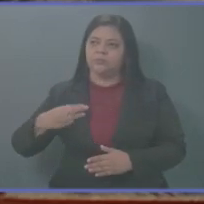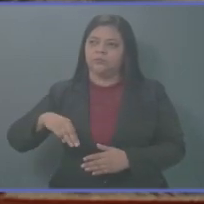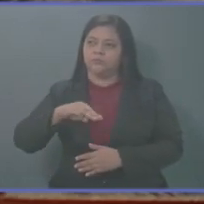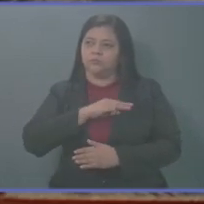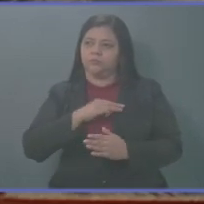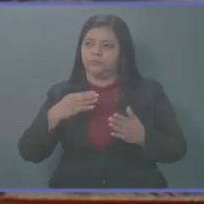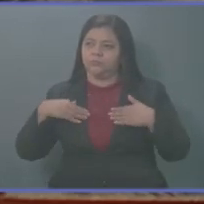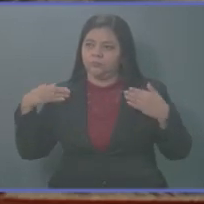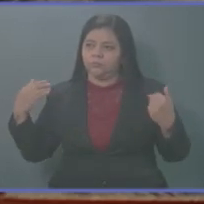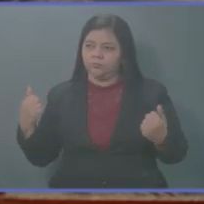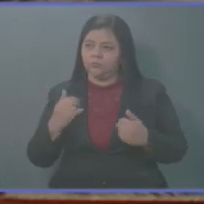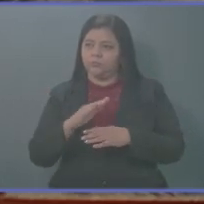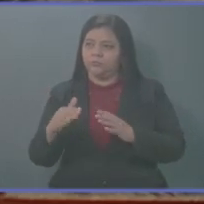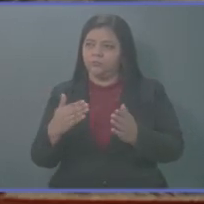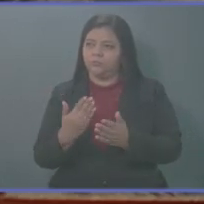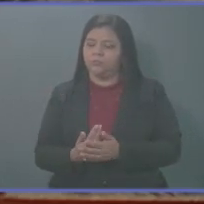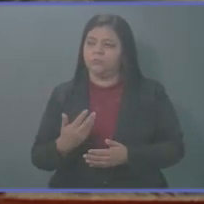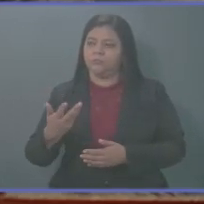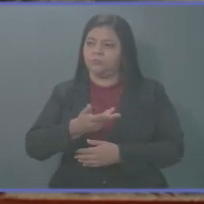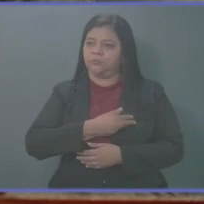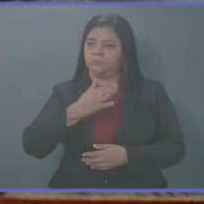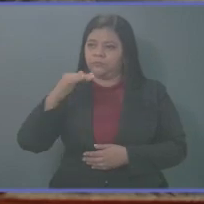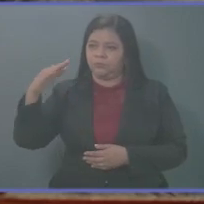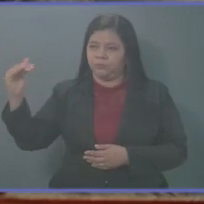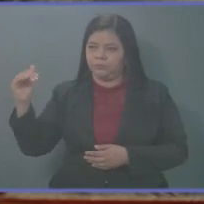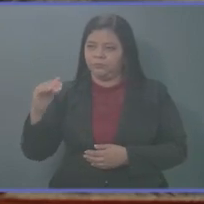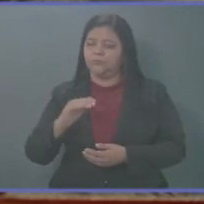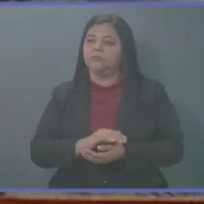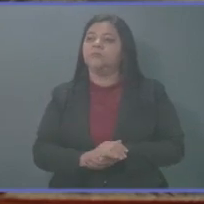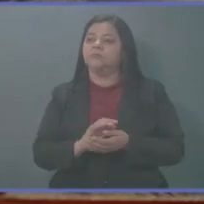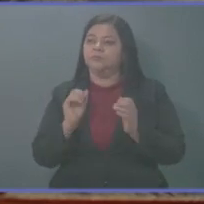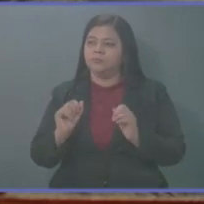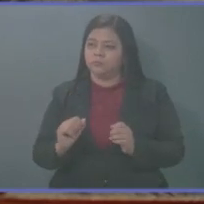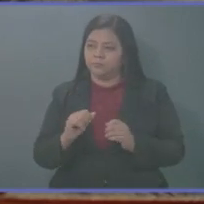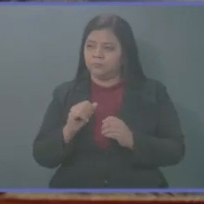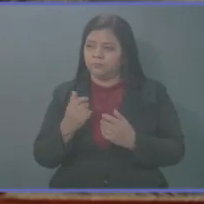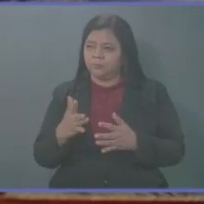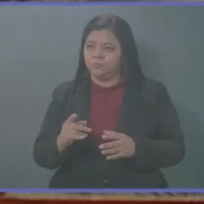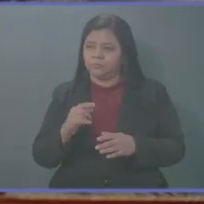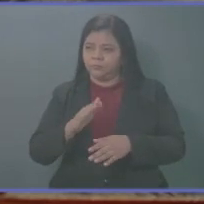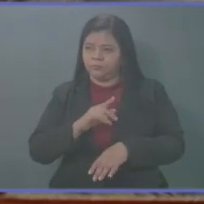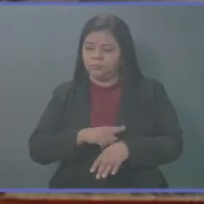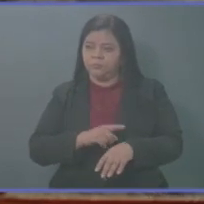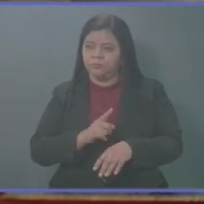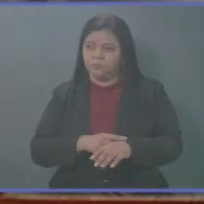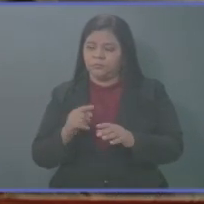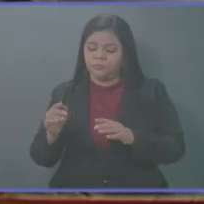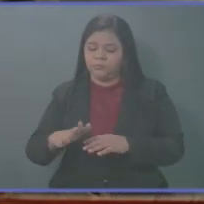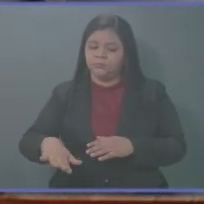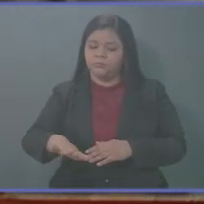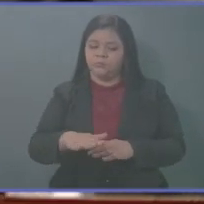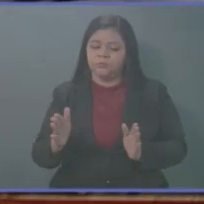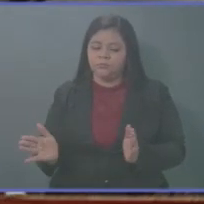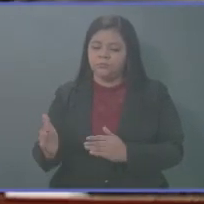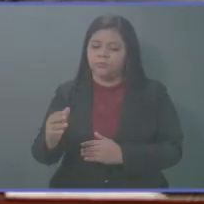la capacidad instalada que tenga el país con respecto a la disponibilidad de centros de cuarentena para alojar a estas